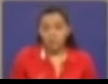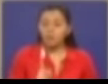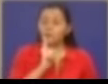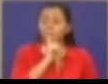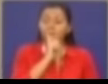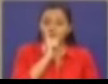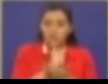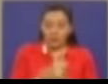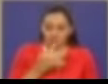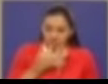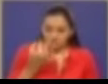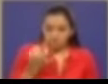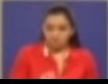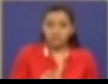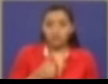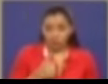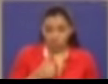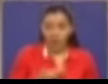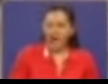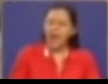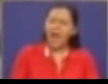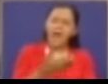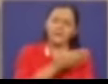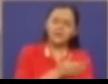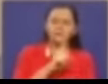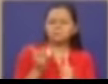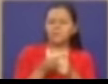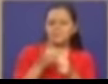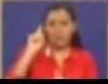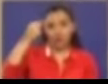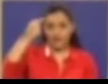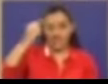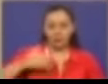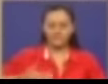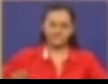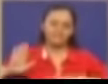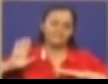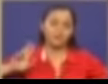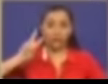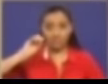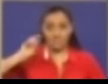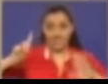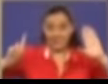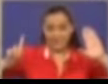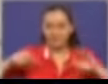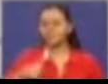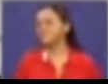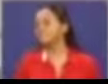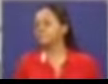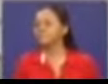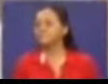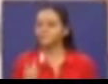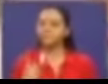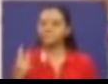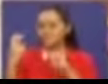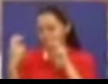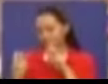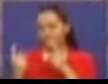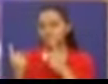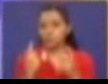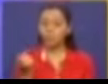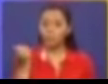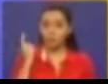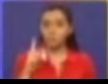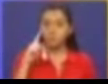lo que les cuento, es una anécdota triste. Cuando empezaba mi gobierno y decidimos hacer los hospitales con la unidad de hemodiálisis y me dijeron el costo, ¿no?